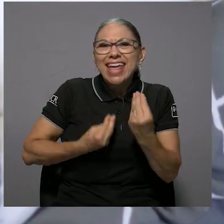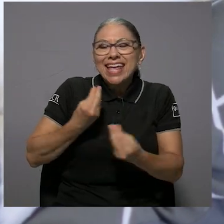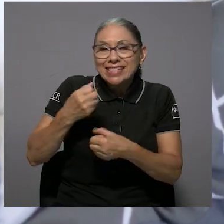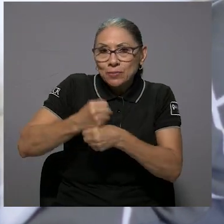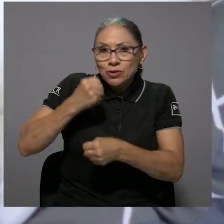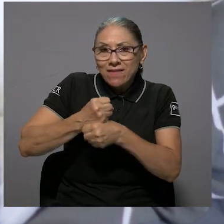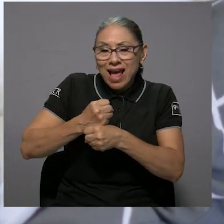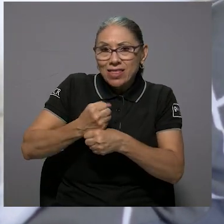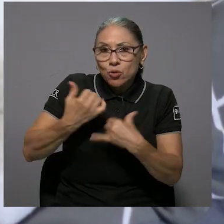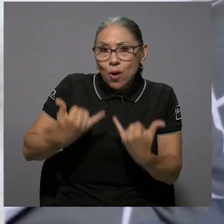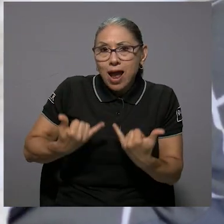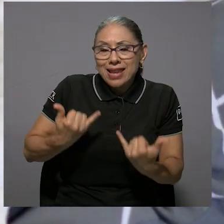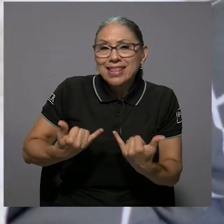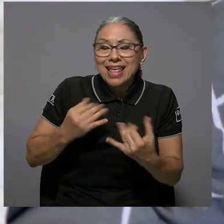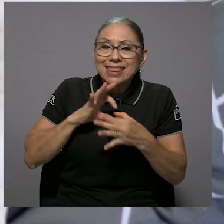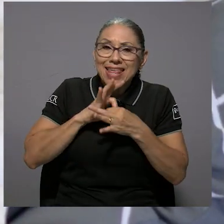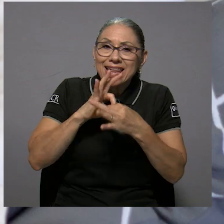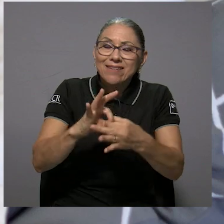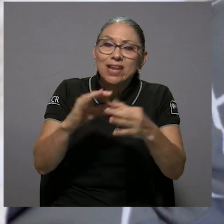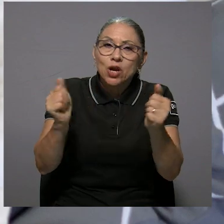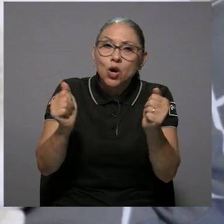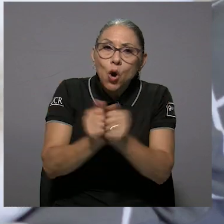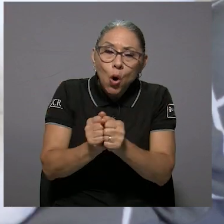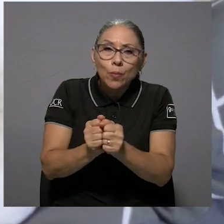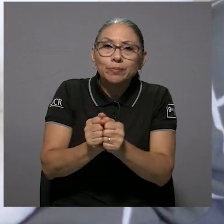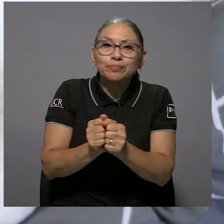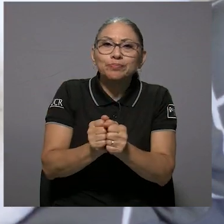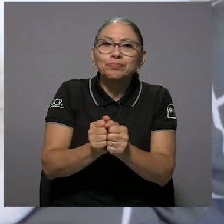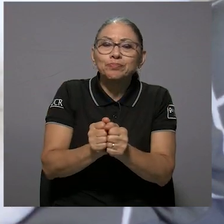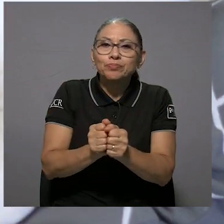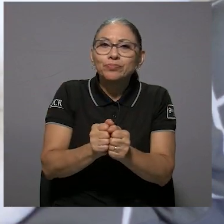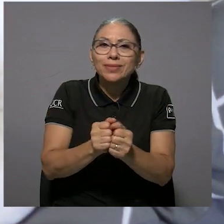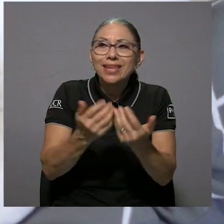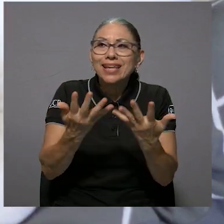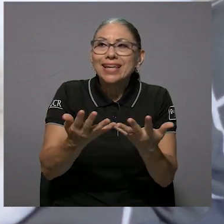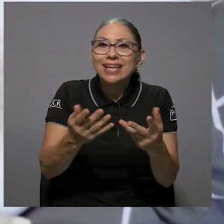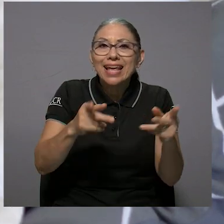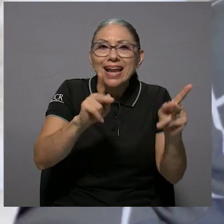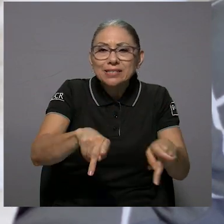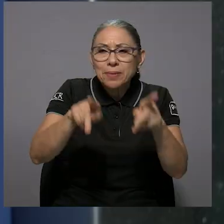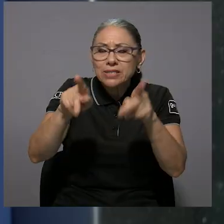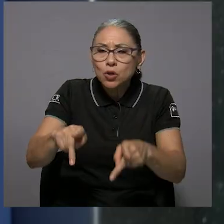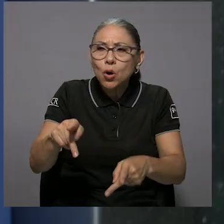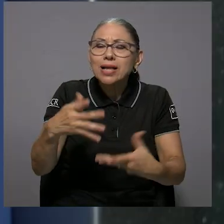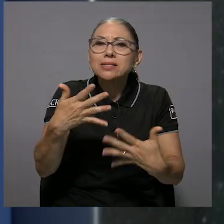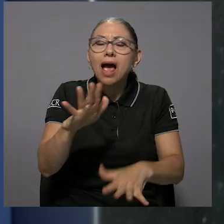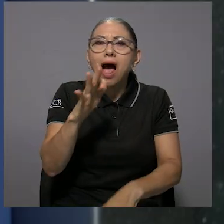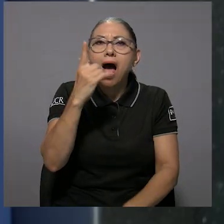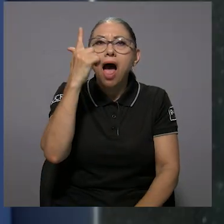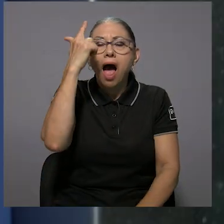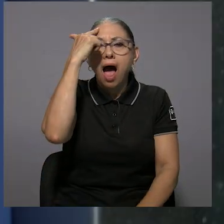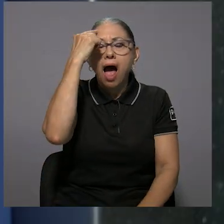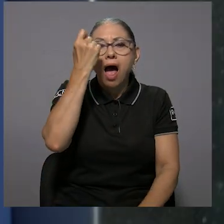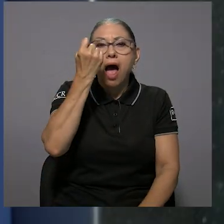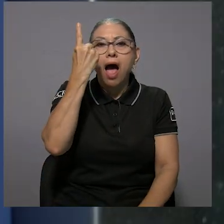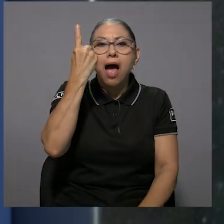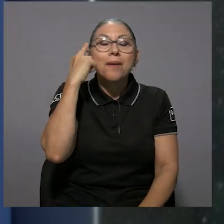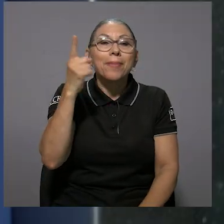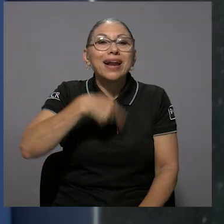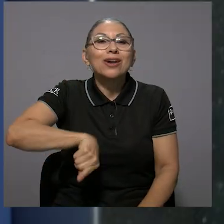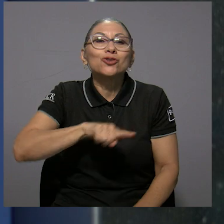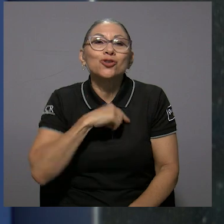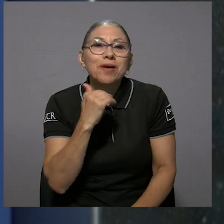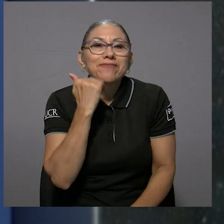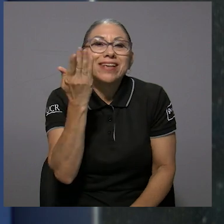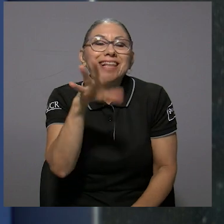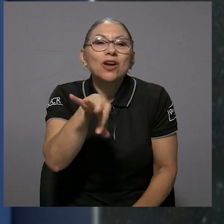estamos trabajando en este segundo año tiene que ver con esa creación de sentido que hacen las personas y que para nosotros es más fácil encontrarla